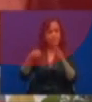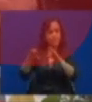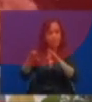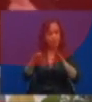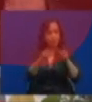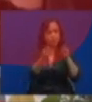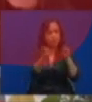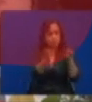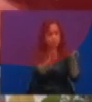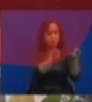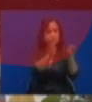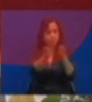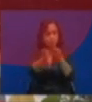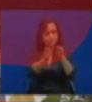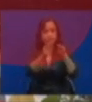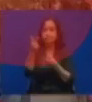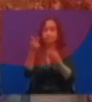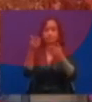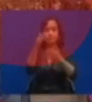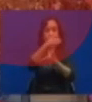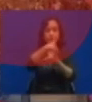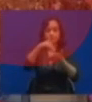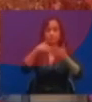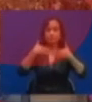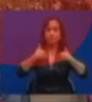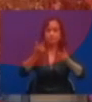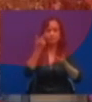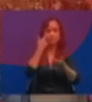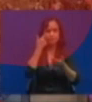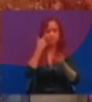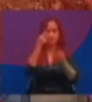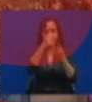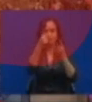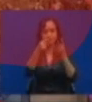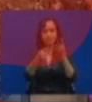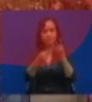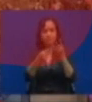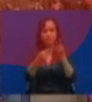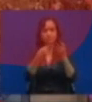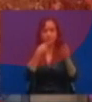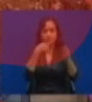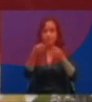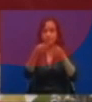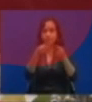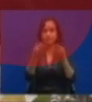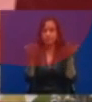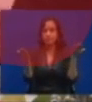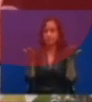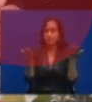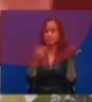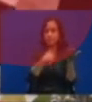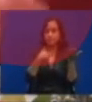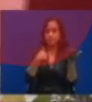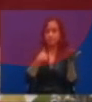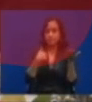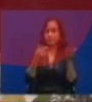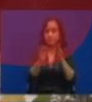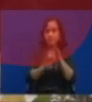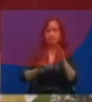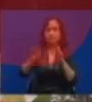guardando la norma fíjense bien si no le decimos a la gente que es en caso que quien